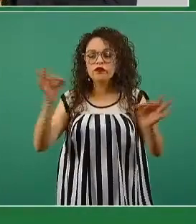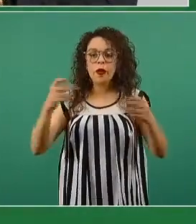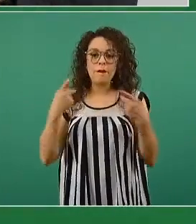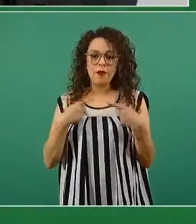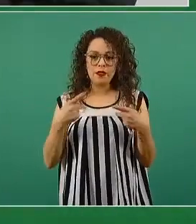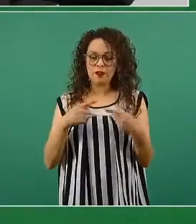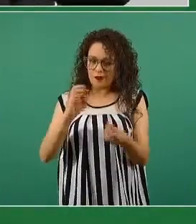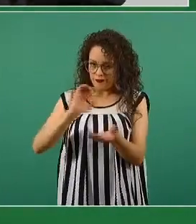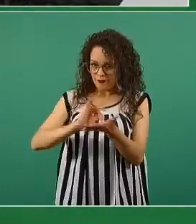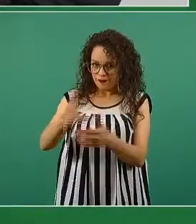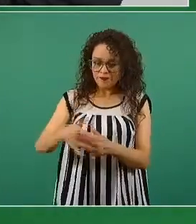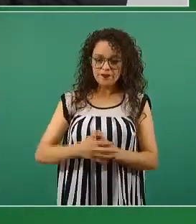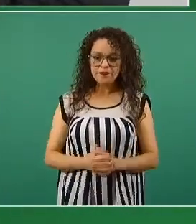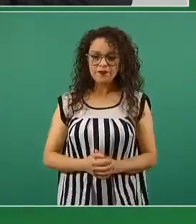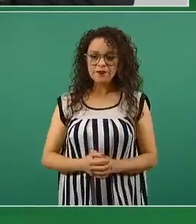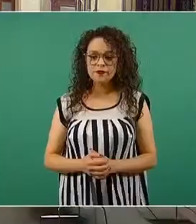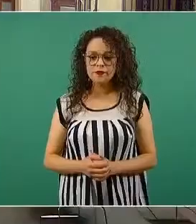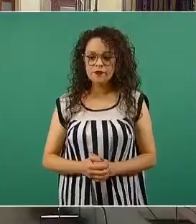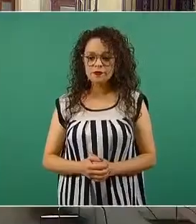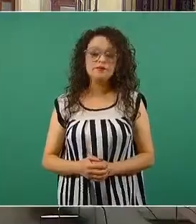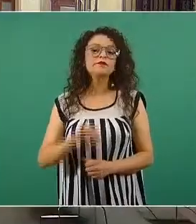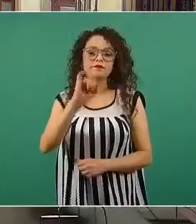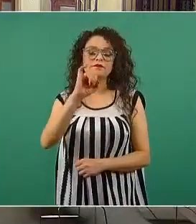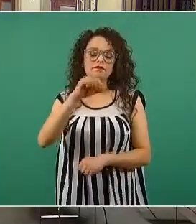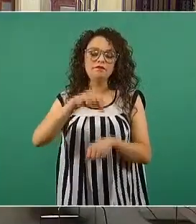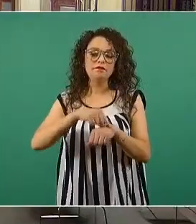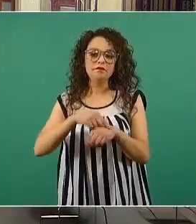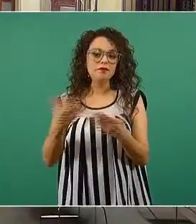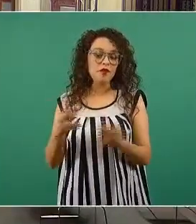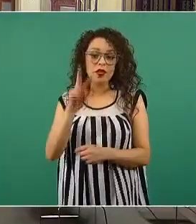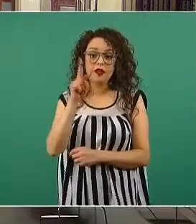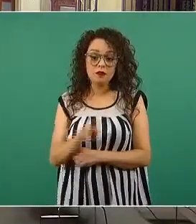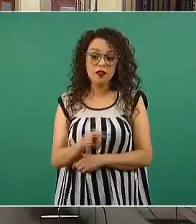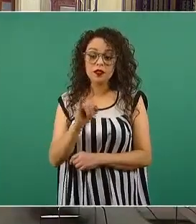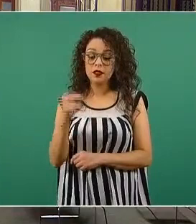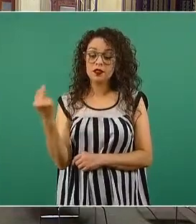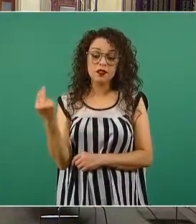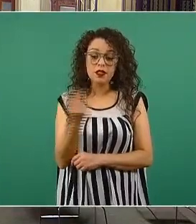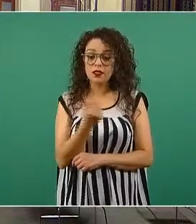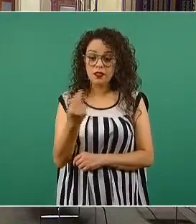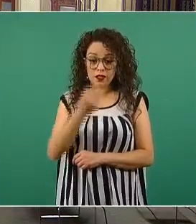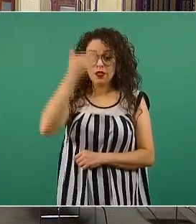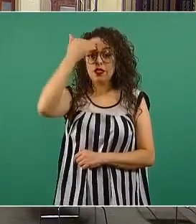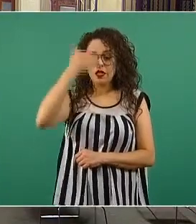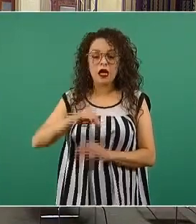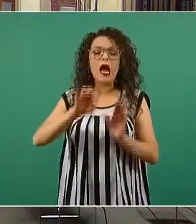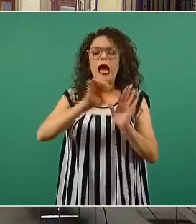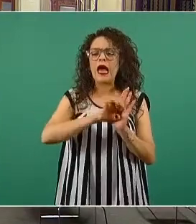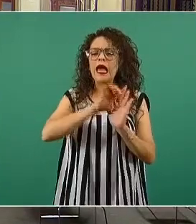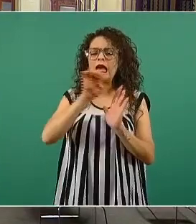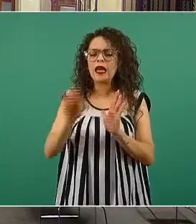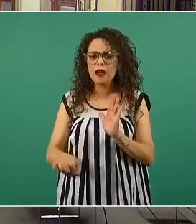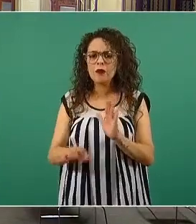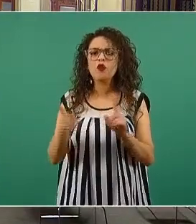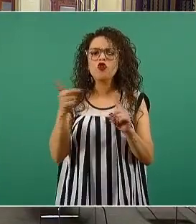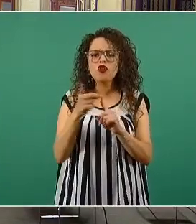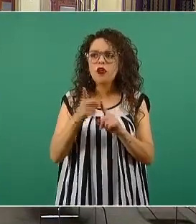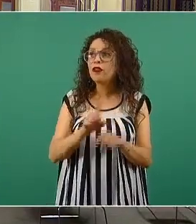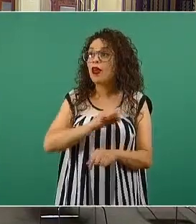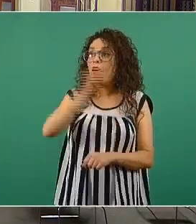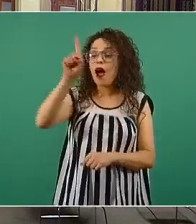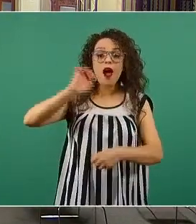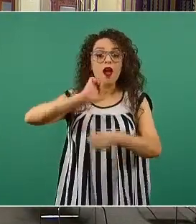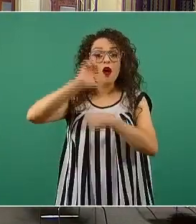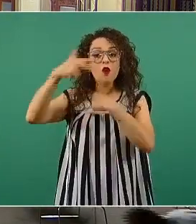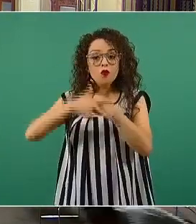Gracias. Sí, doctor, definitivamente es algo que se tiene que contemplar. Y yo creo que podemos hacer el ejemplo que se está haciendo en Europa y en